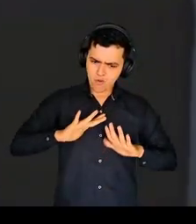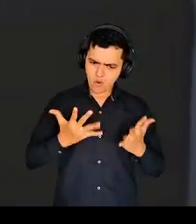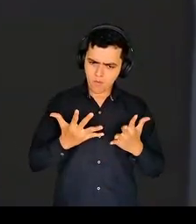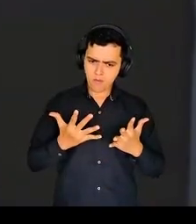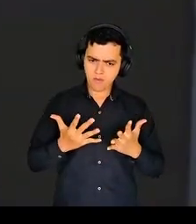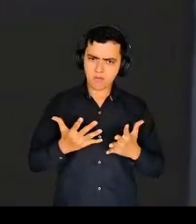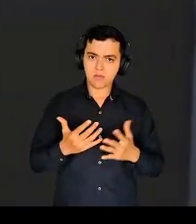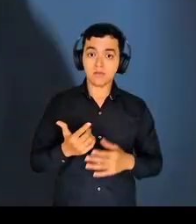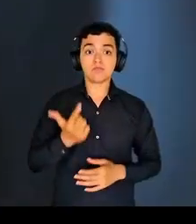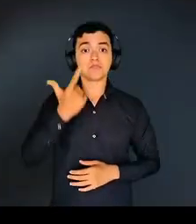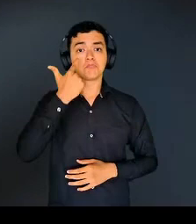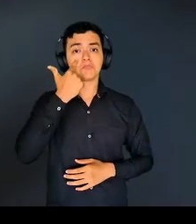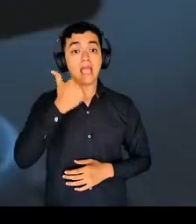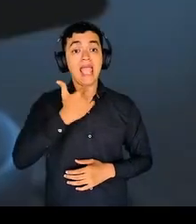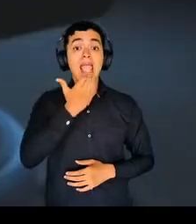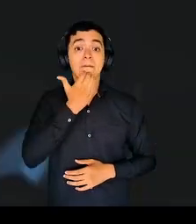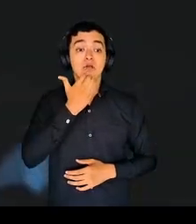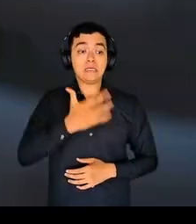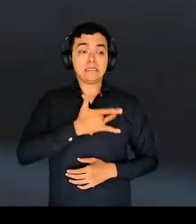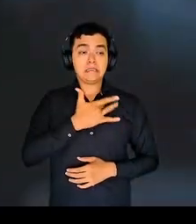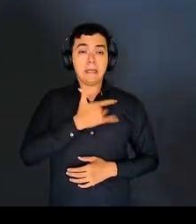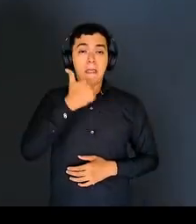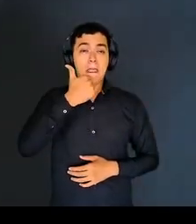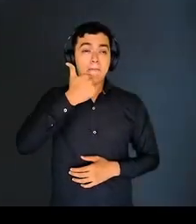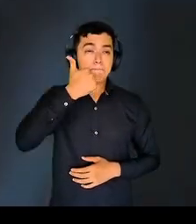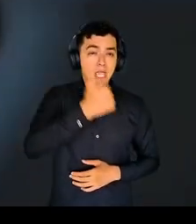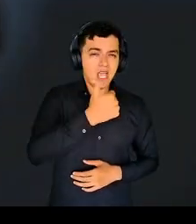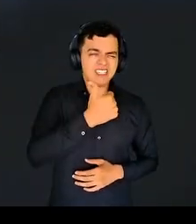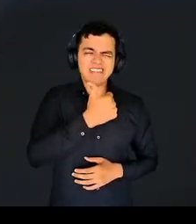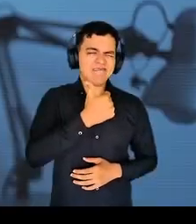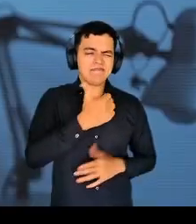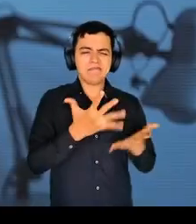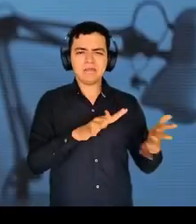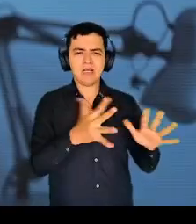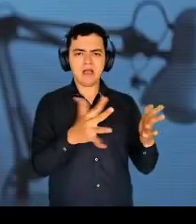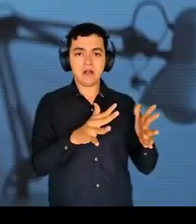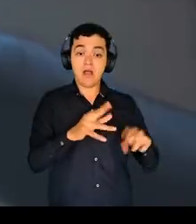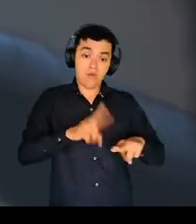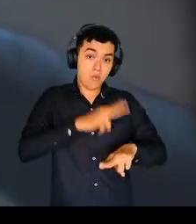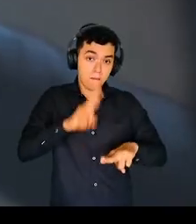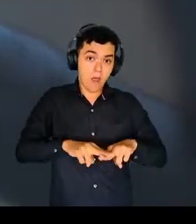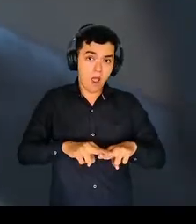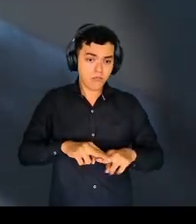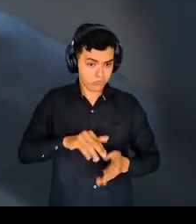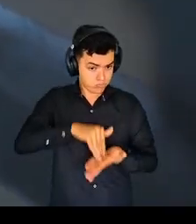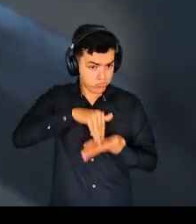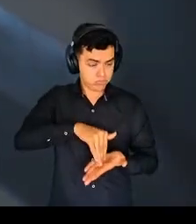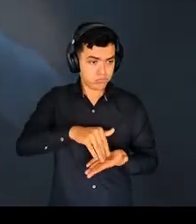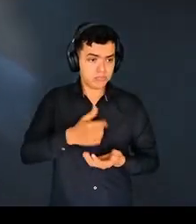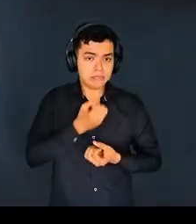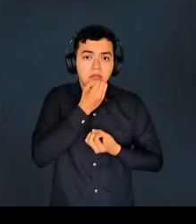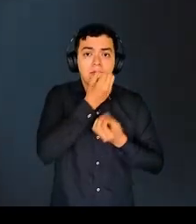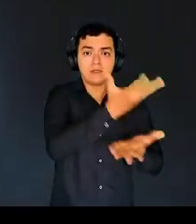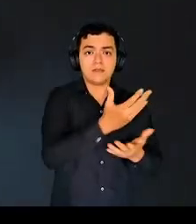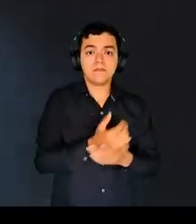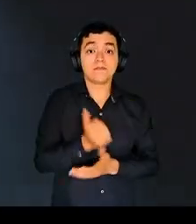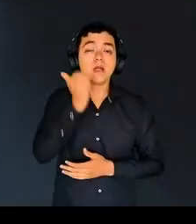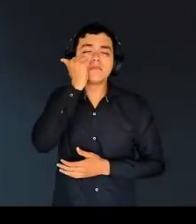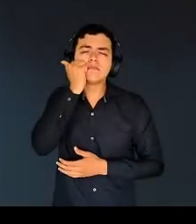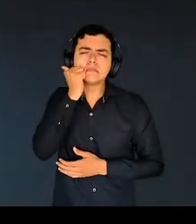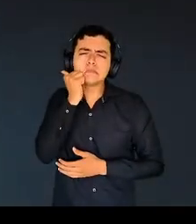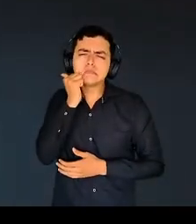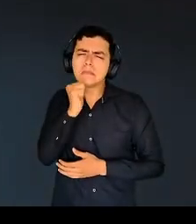de valientes decir que no se está bien y que si mi tristeza es tan prolongada que ya no puedo manejarla, la